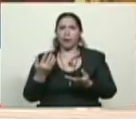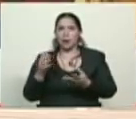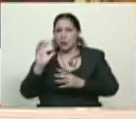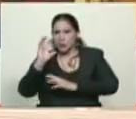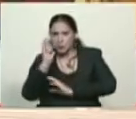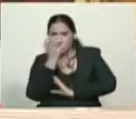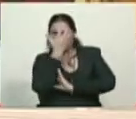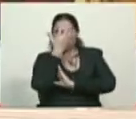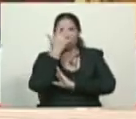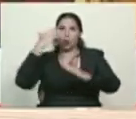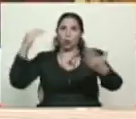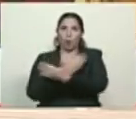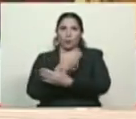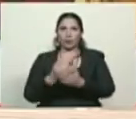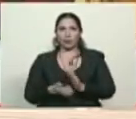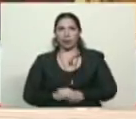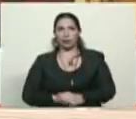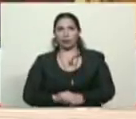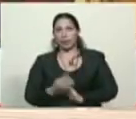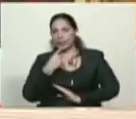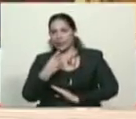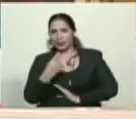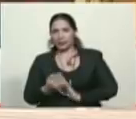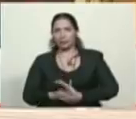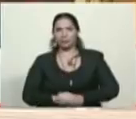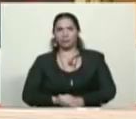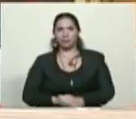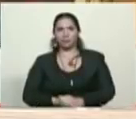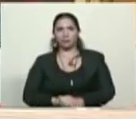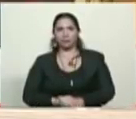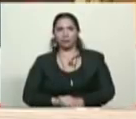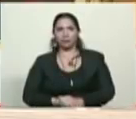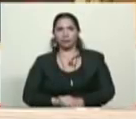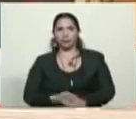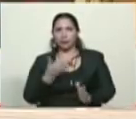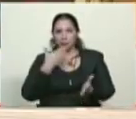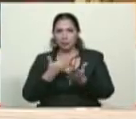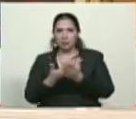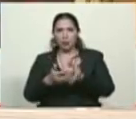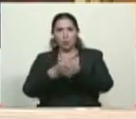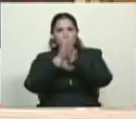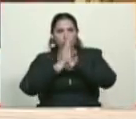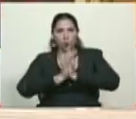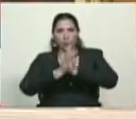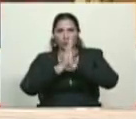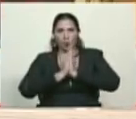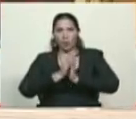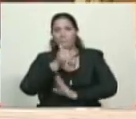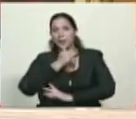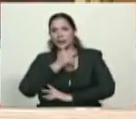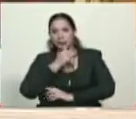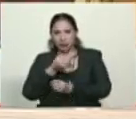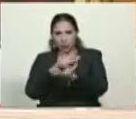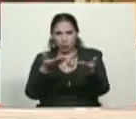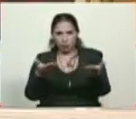enmascarar el golpe de Estado, dice lo siguiente, y pido la venia de ustedes, la paciencia de